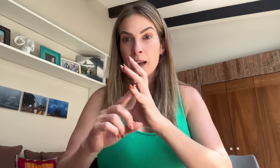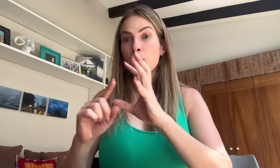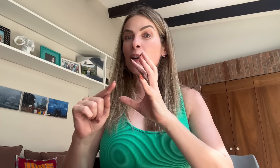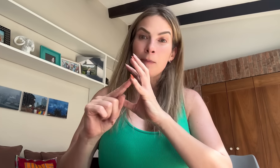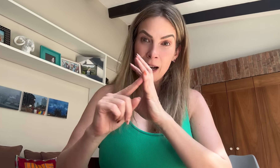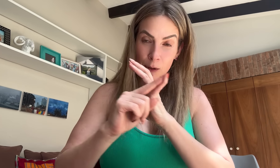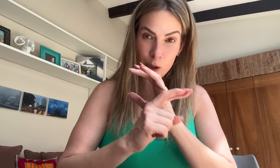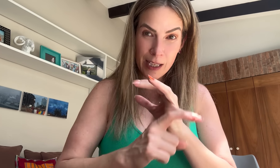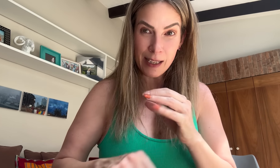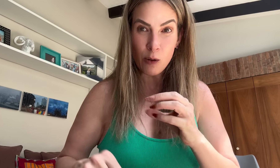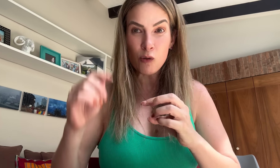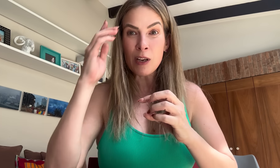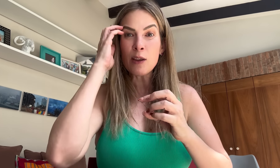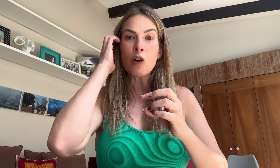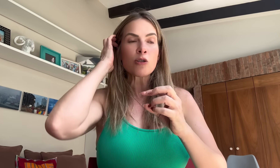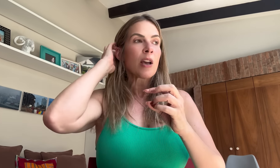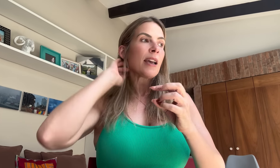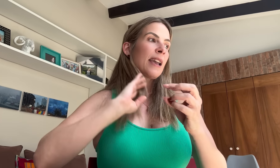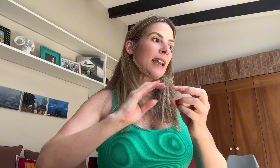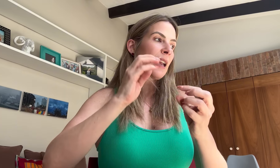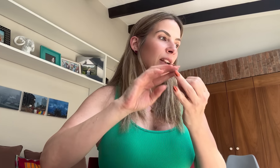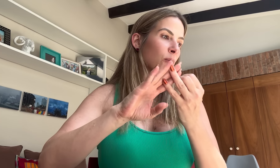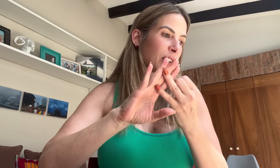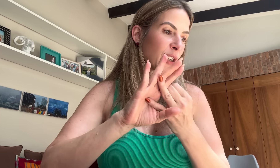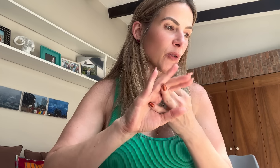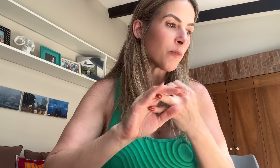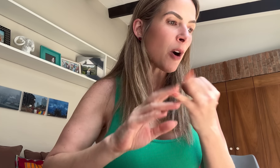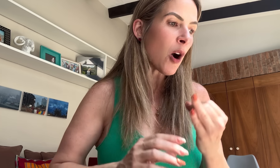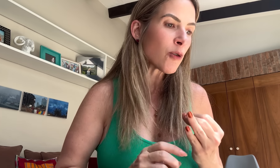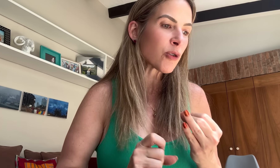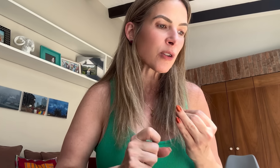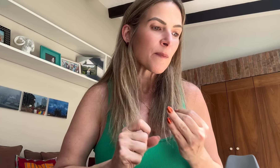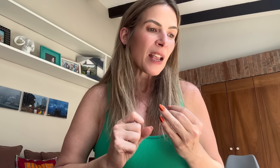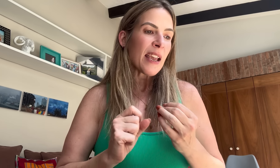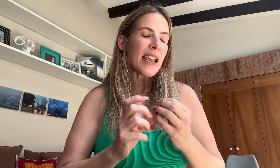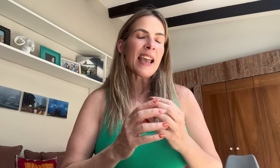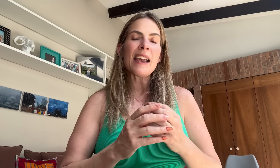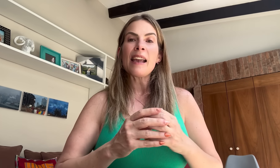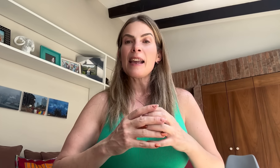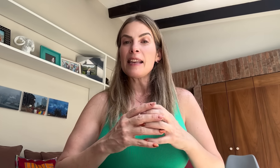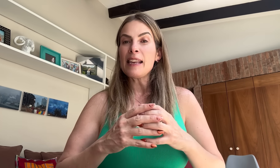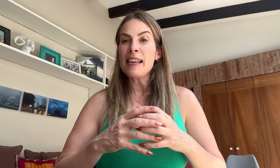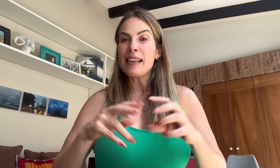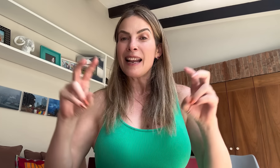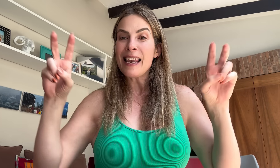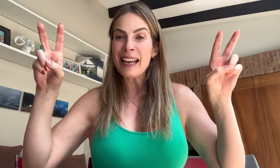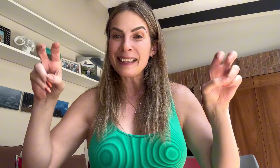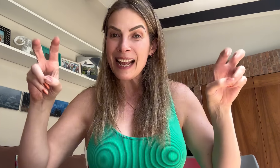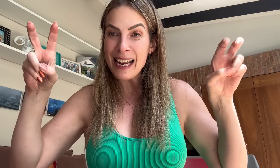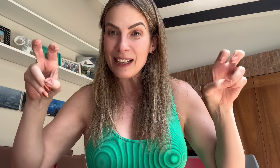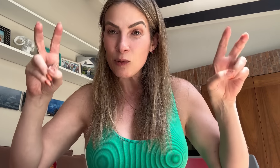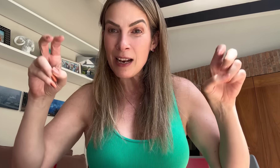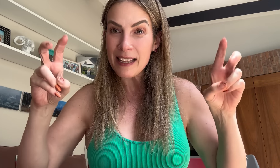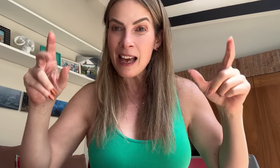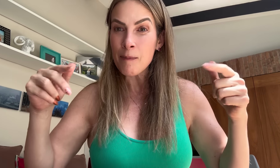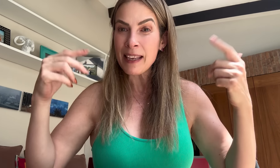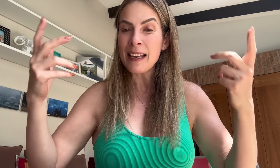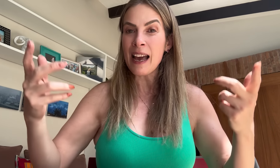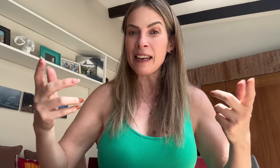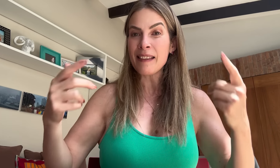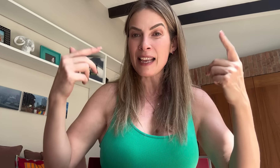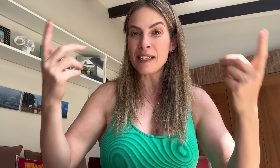por ejemplo, el embajador de Estados Unidos, el Washington Post, y la